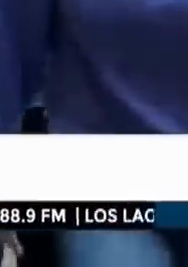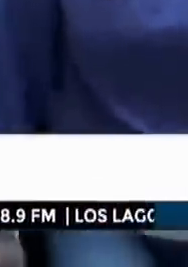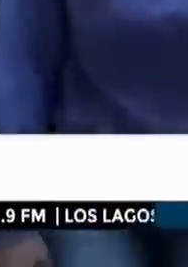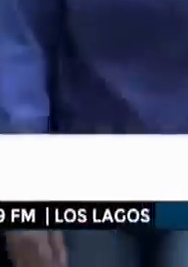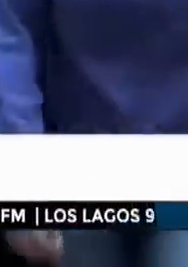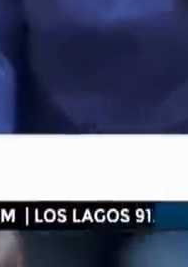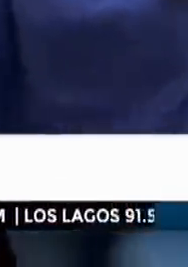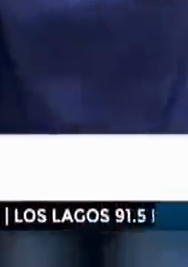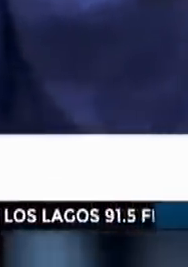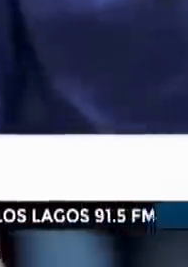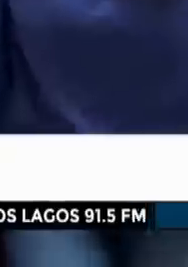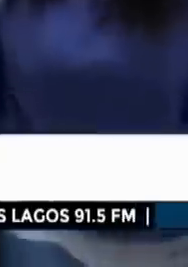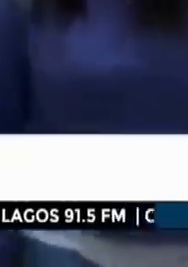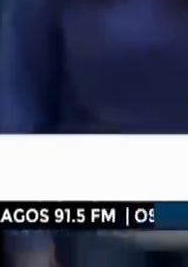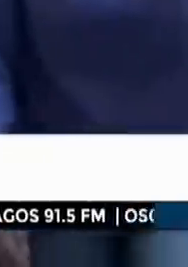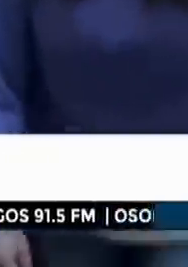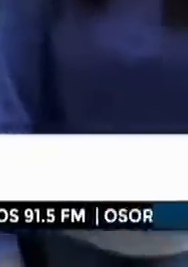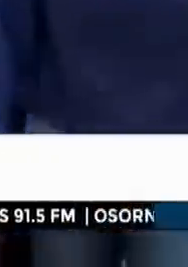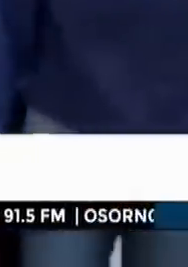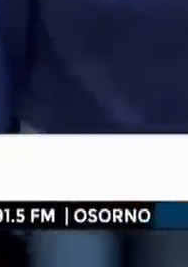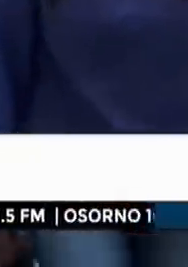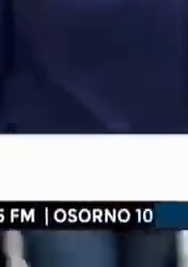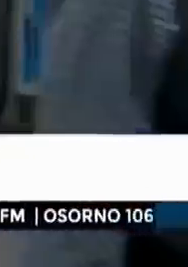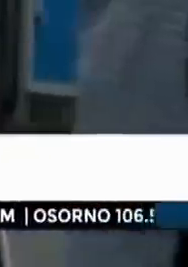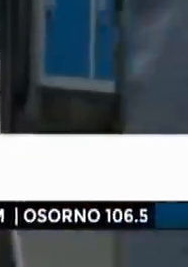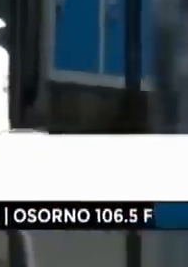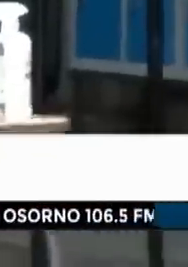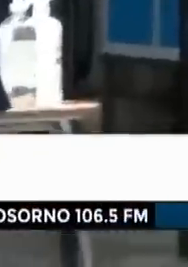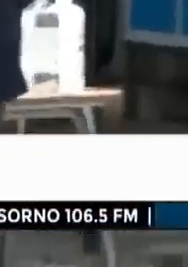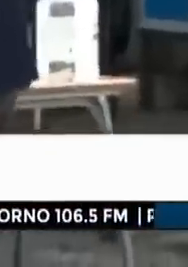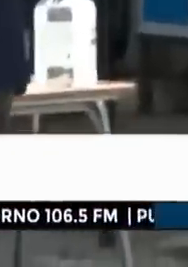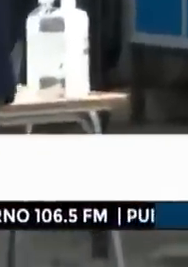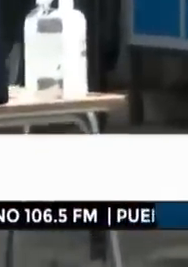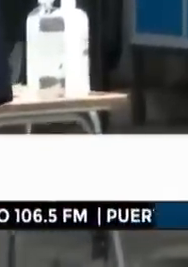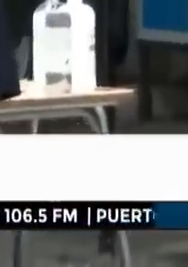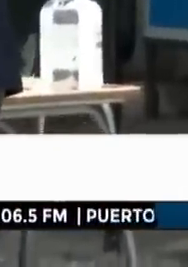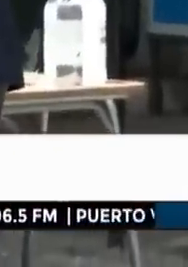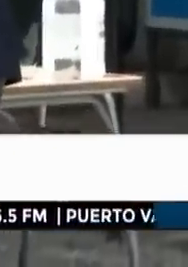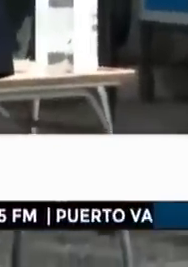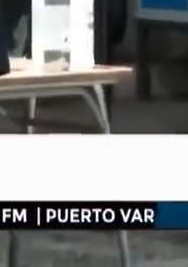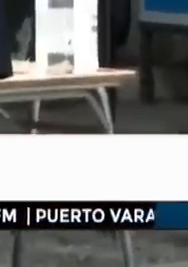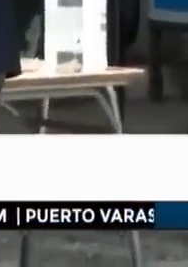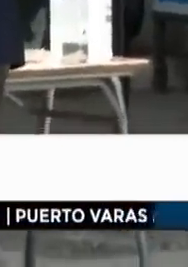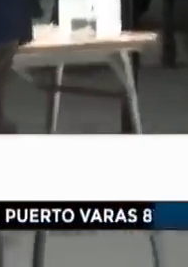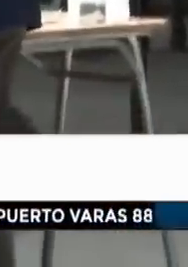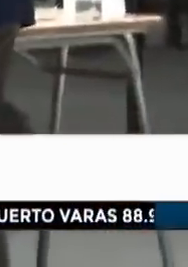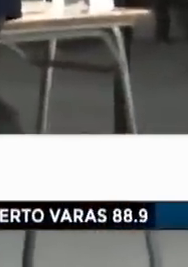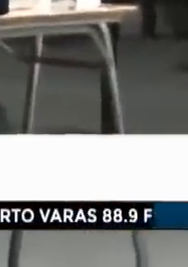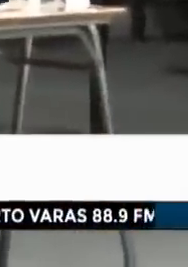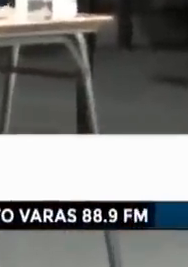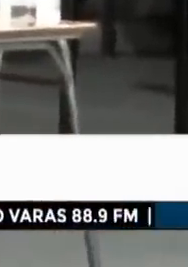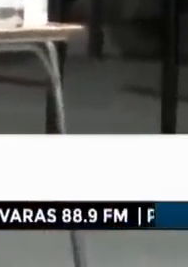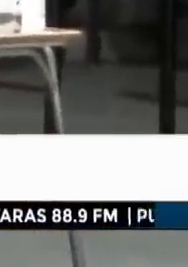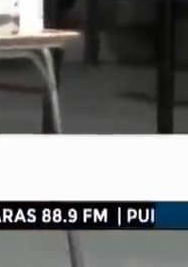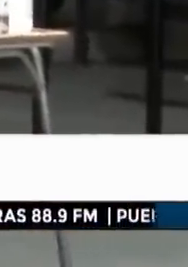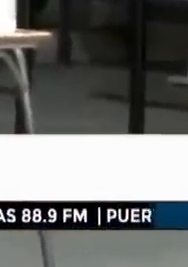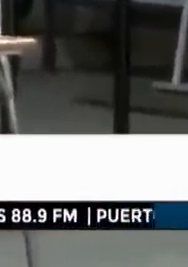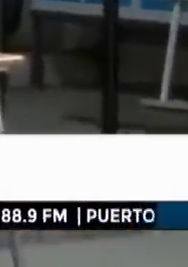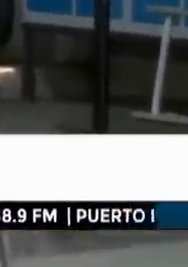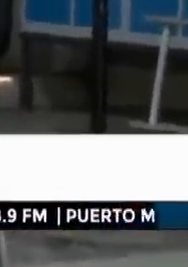es importante no partir de cero de nuevo, en eso sí, pero ciertamente la Constitución puede y debe ser mejorada